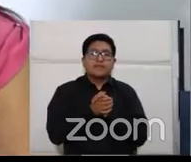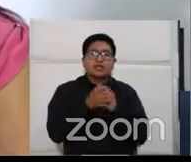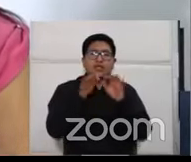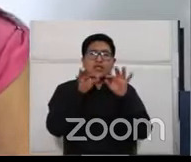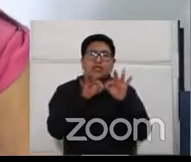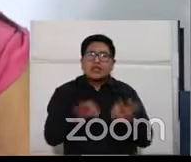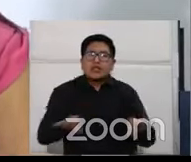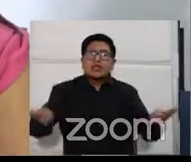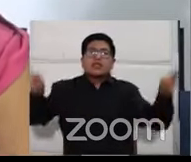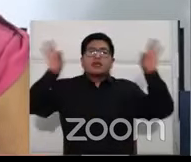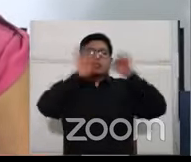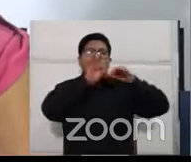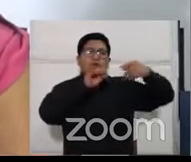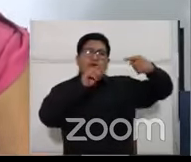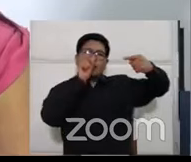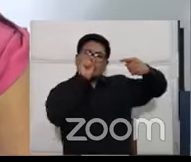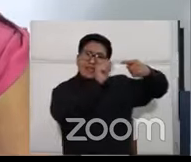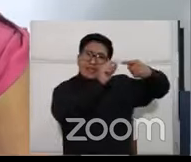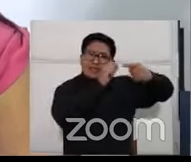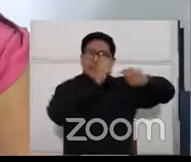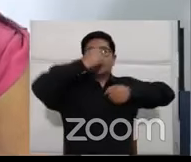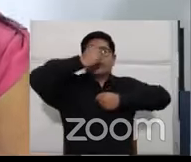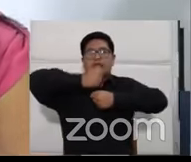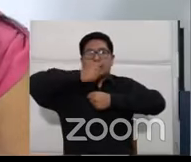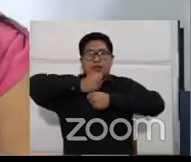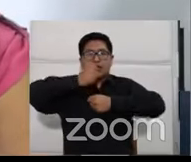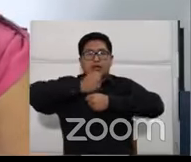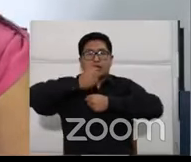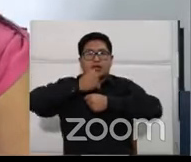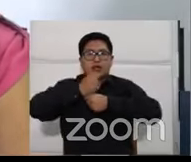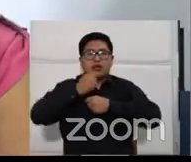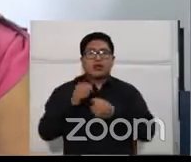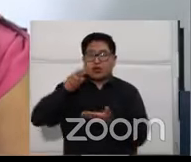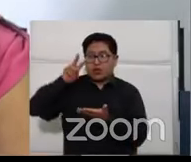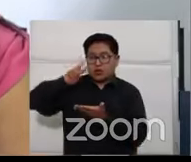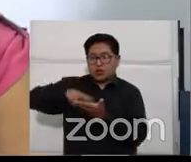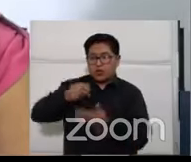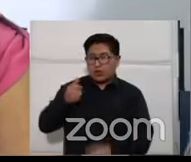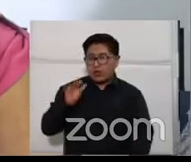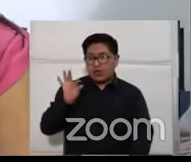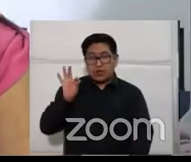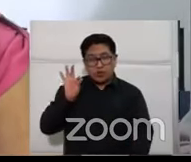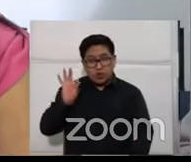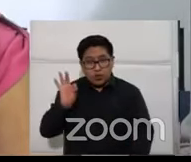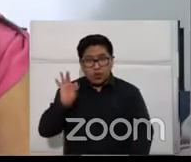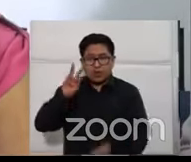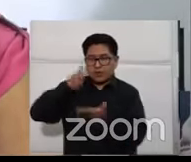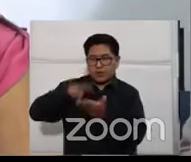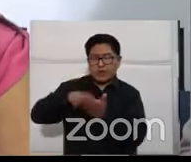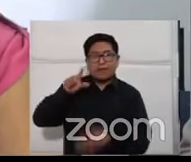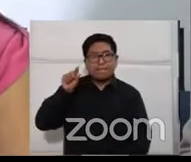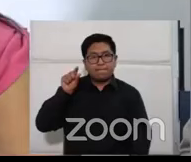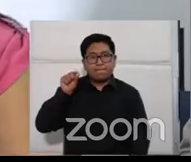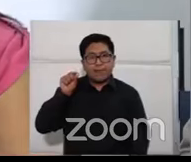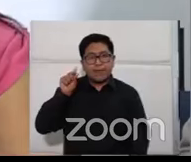importante dentro del estado que dentro de las gestiones 2019 y 2020